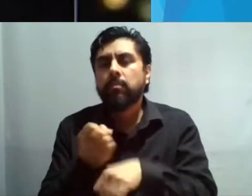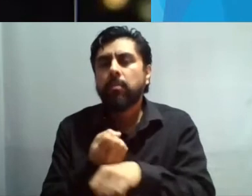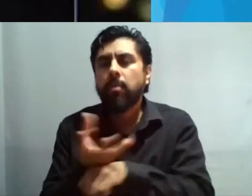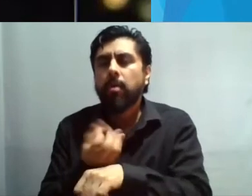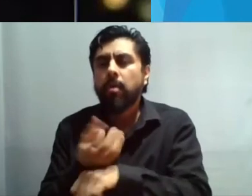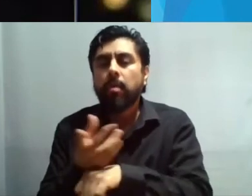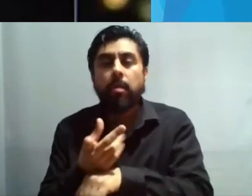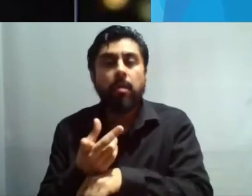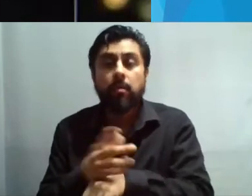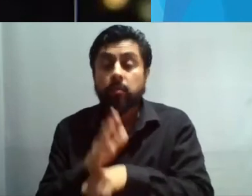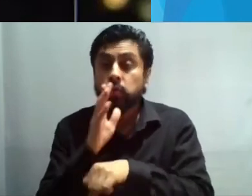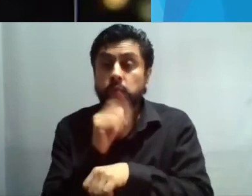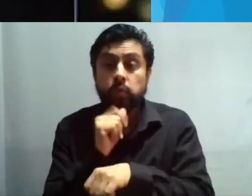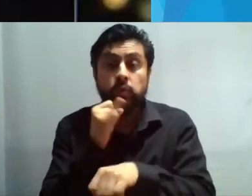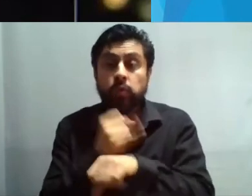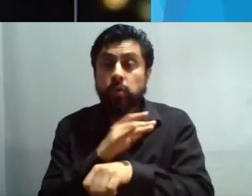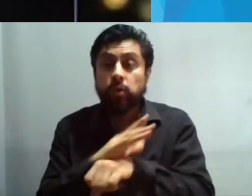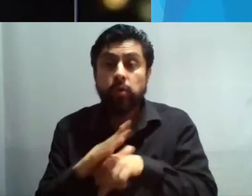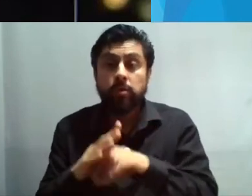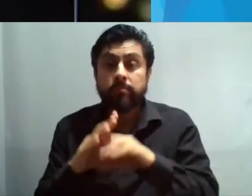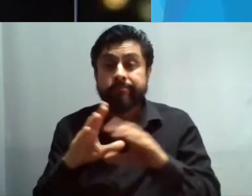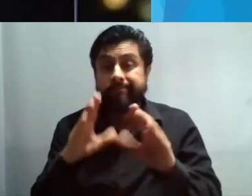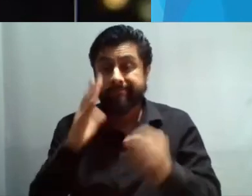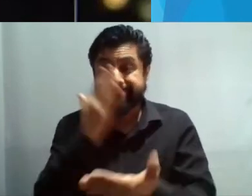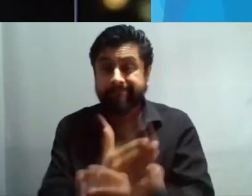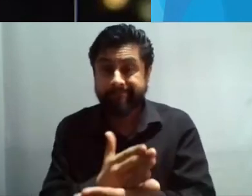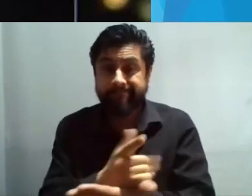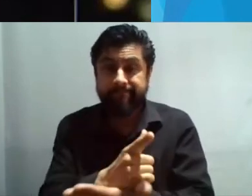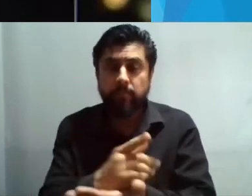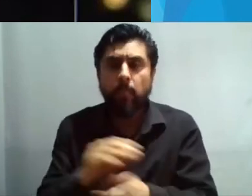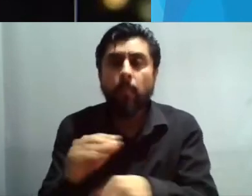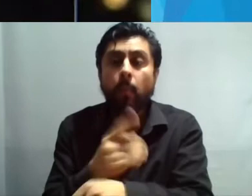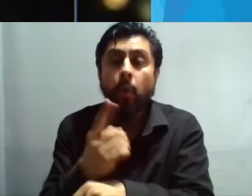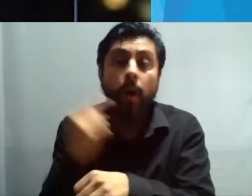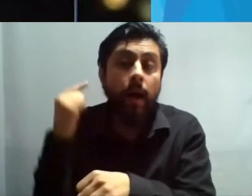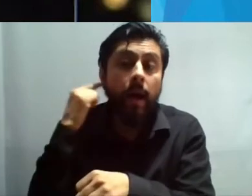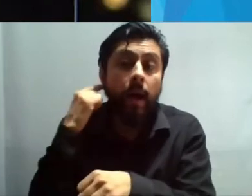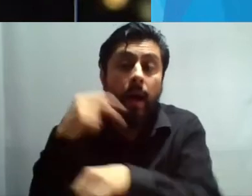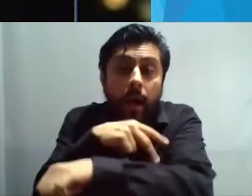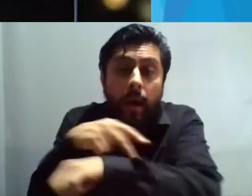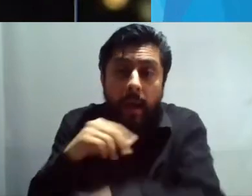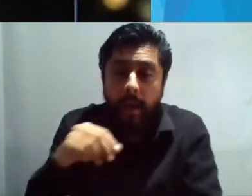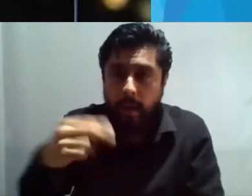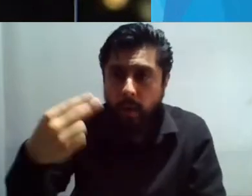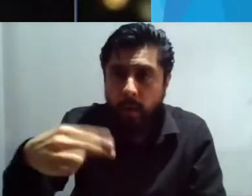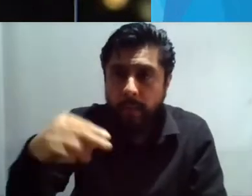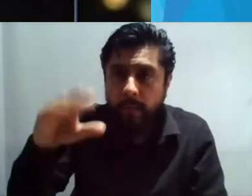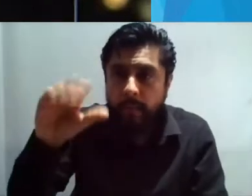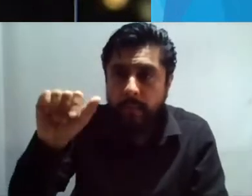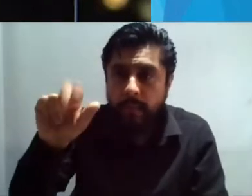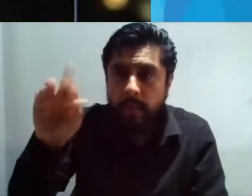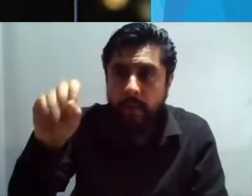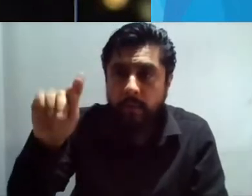que está latiendo ahí se llama carótida. La carótida es el principal vaso que lleva sangre oxigenada a la